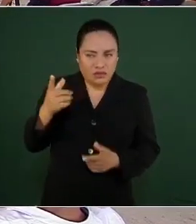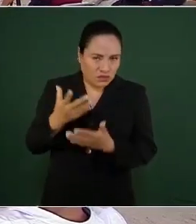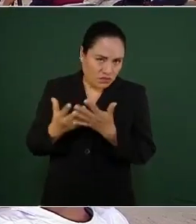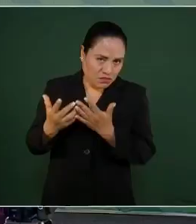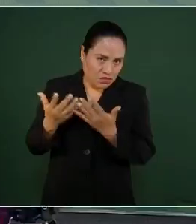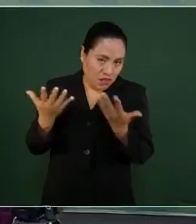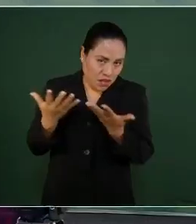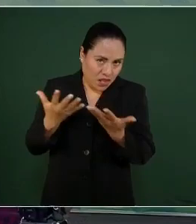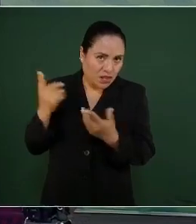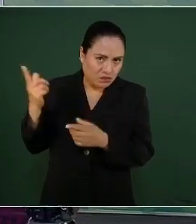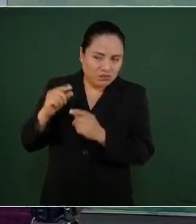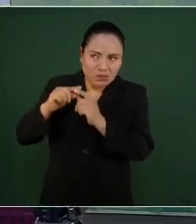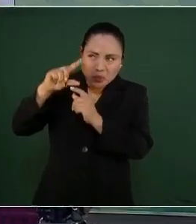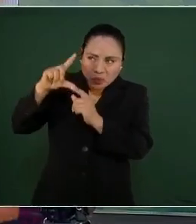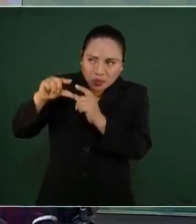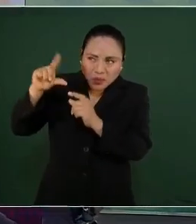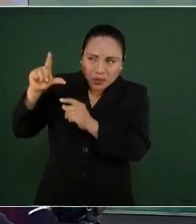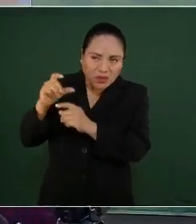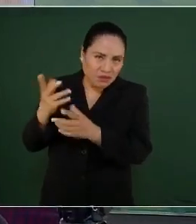que